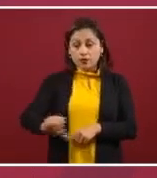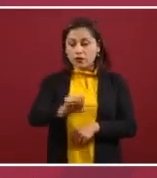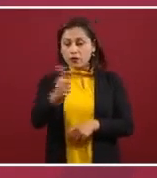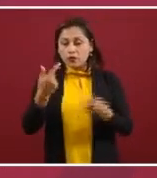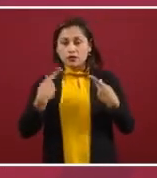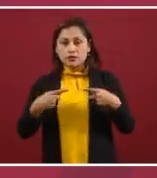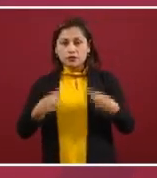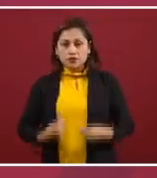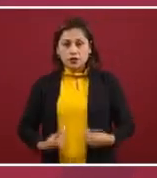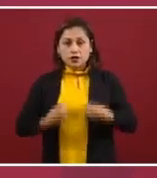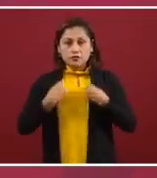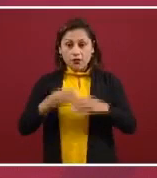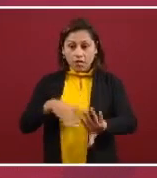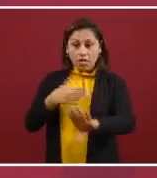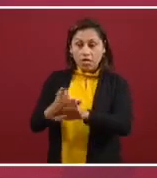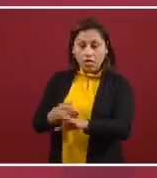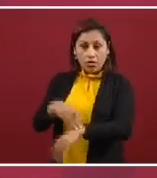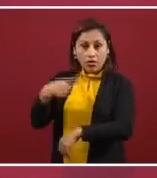Va a pasar el tiempo